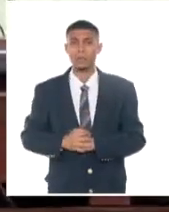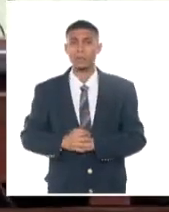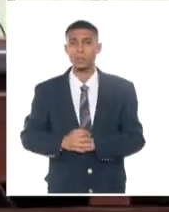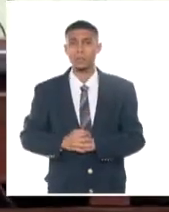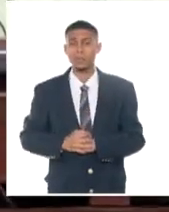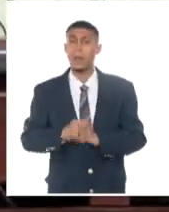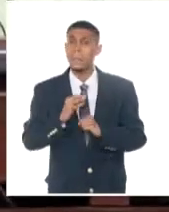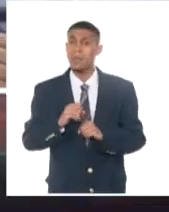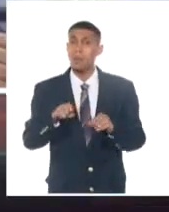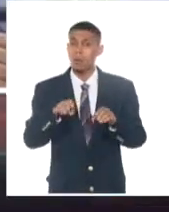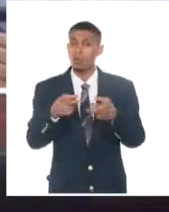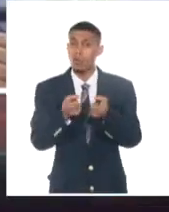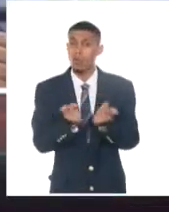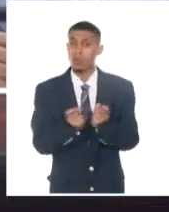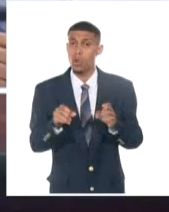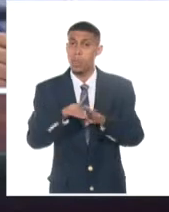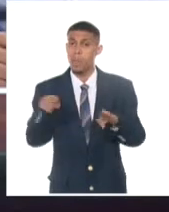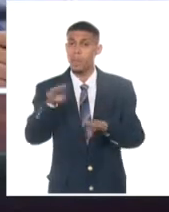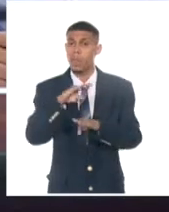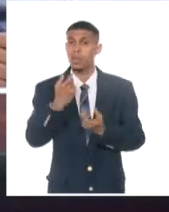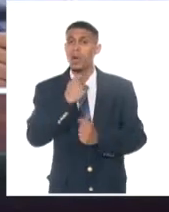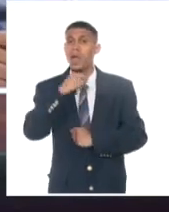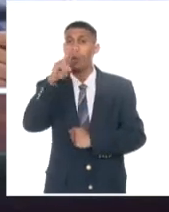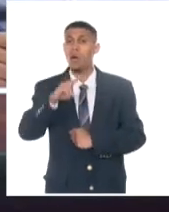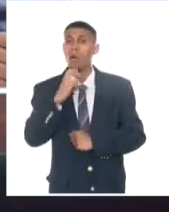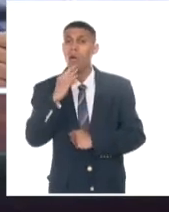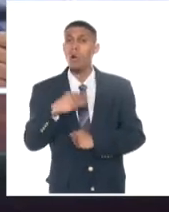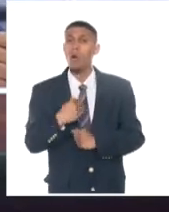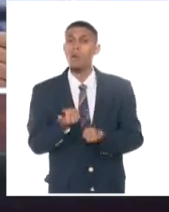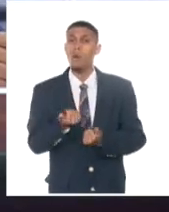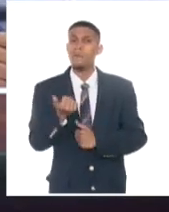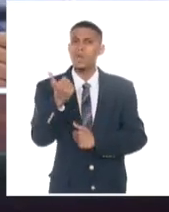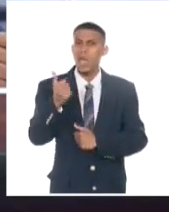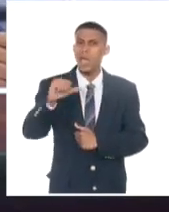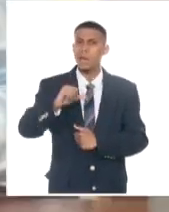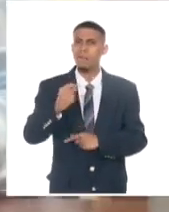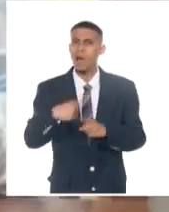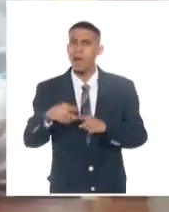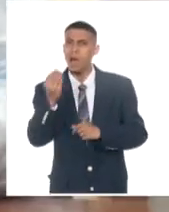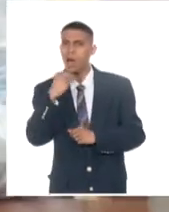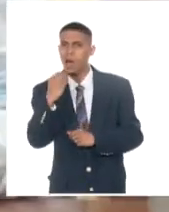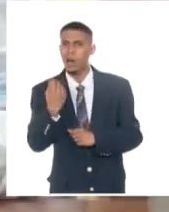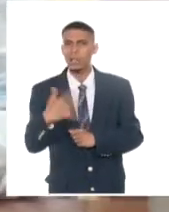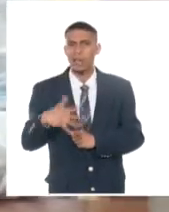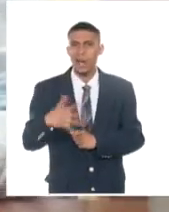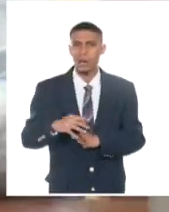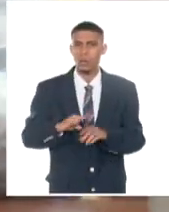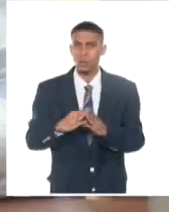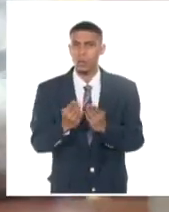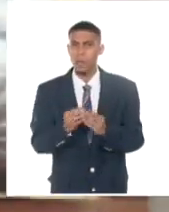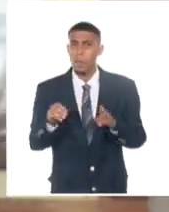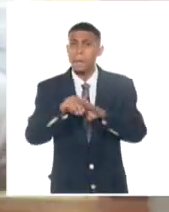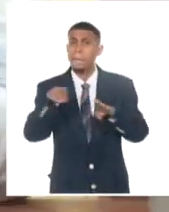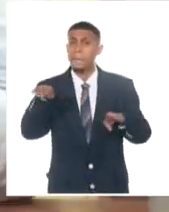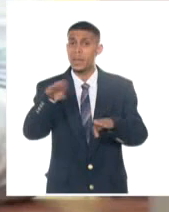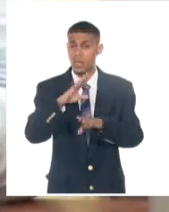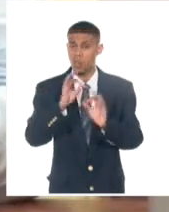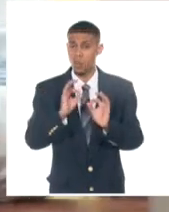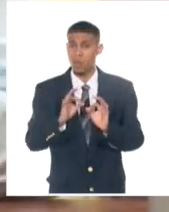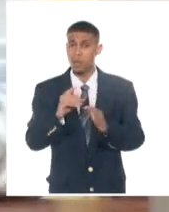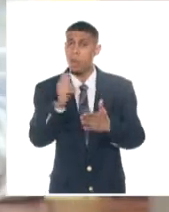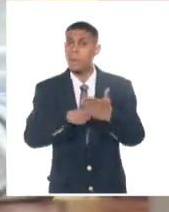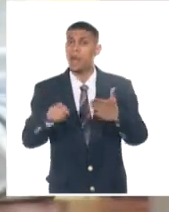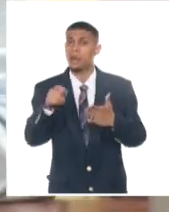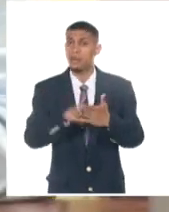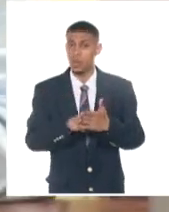de gobierno analizó el comportamiento económico del país al cierre de febrero del actual año. Alejandro Gil Fernández, viceprimer ministro y